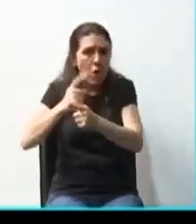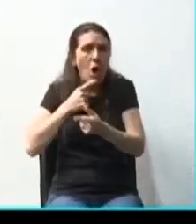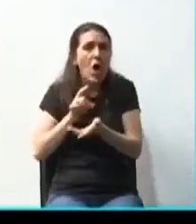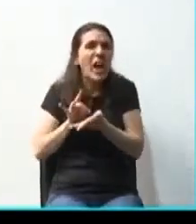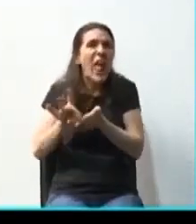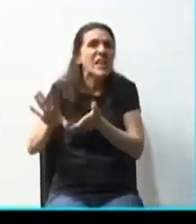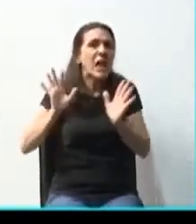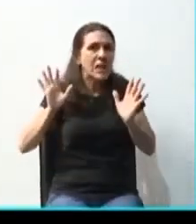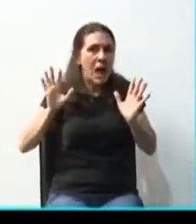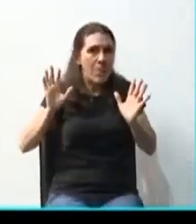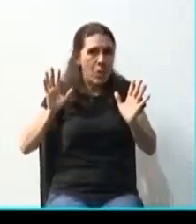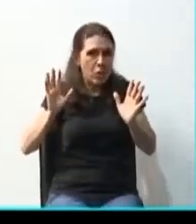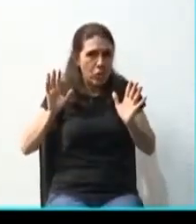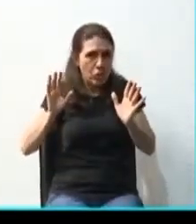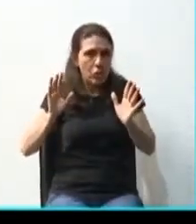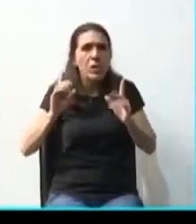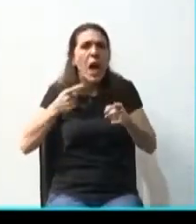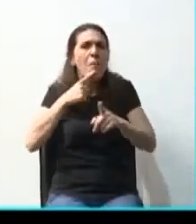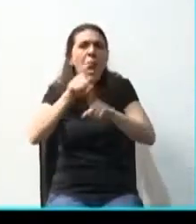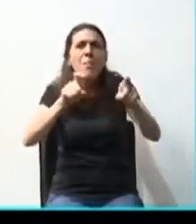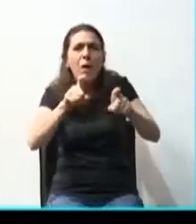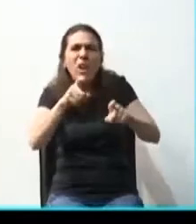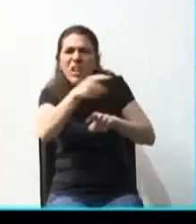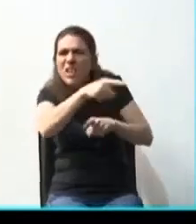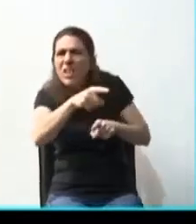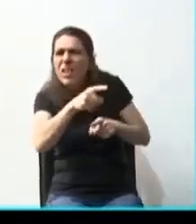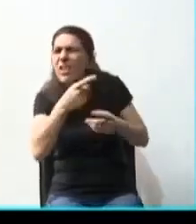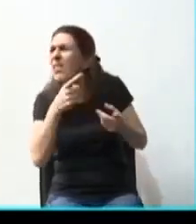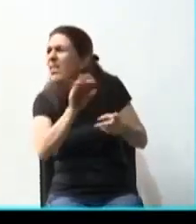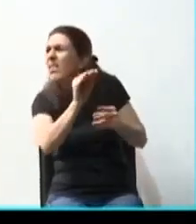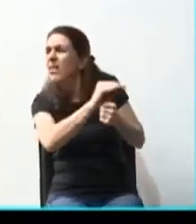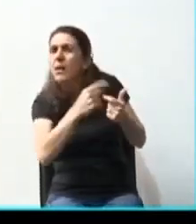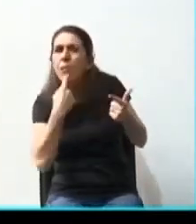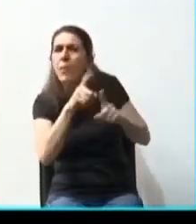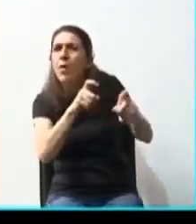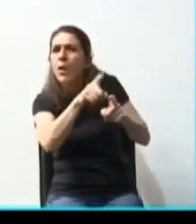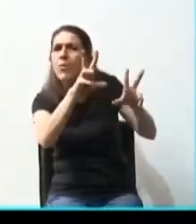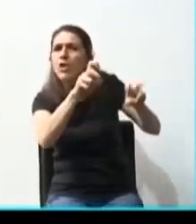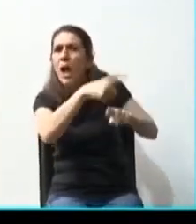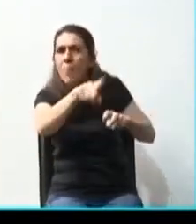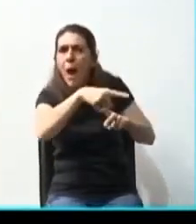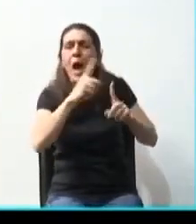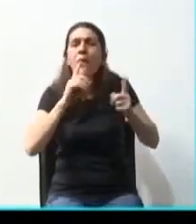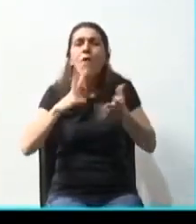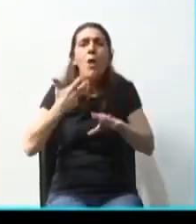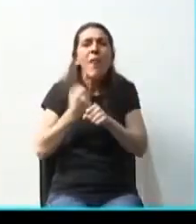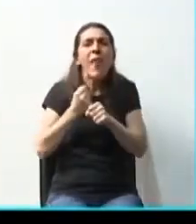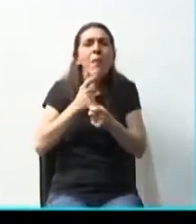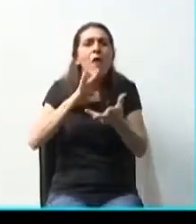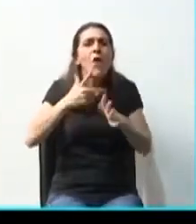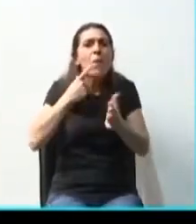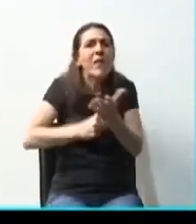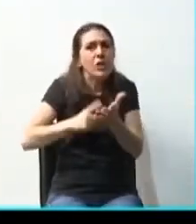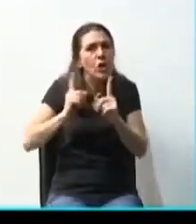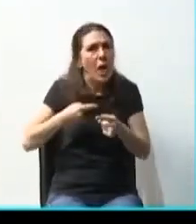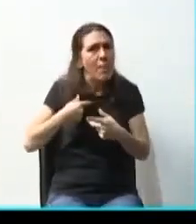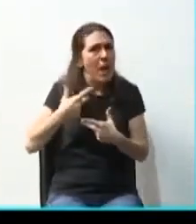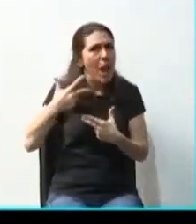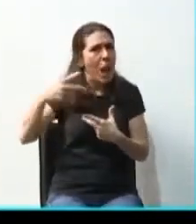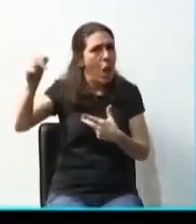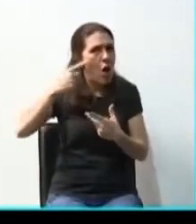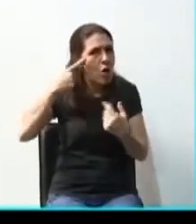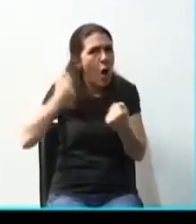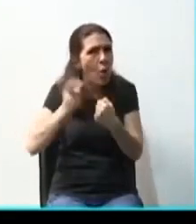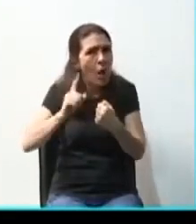el método. Cuestionamos a los nombrados. Mostramos la relación entre la forma y el contenido. Y en tanto